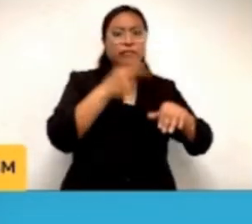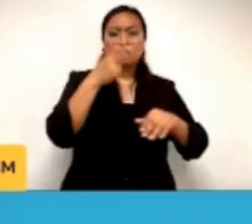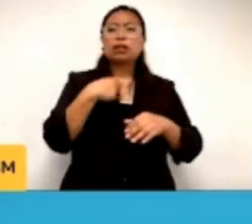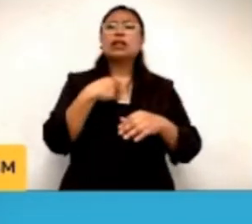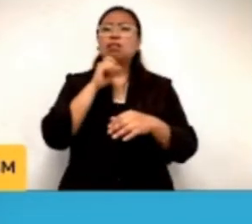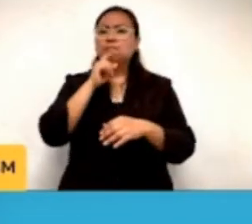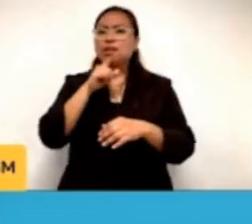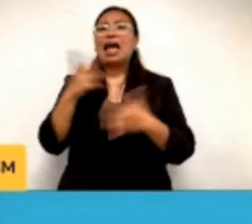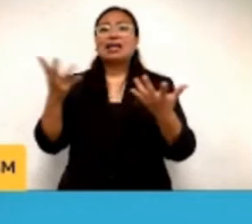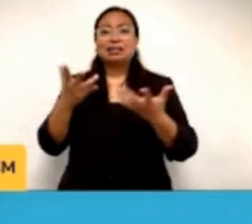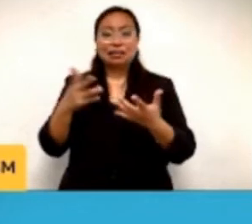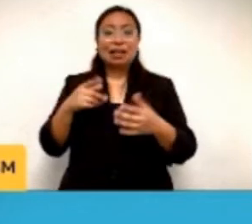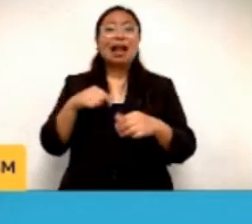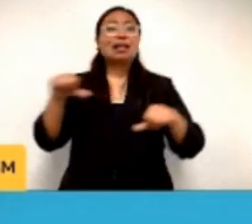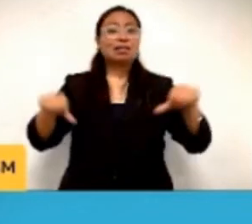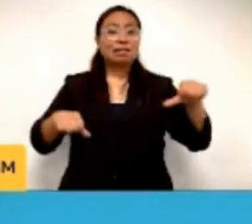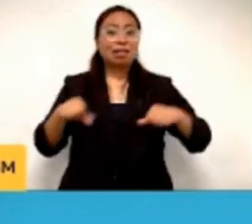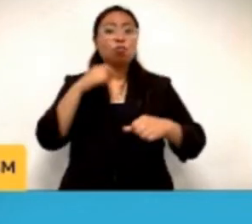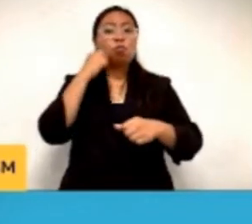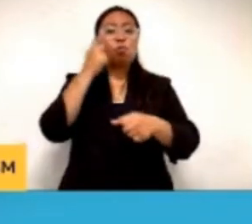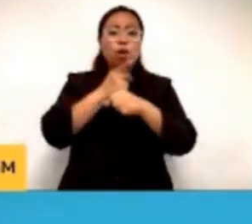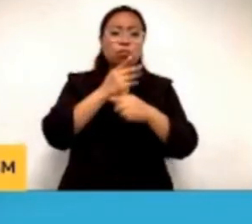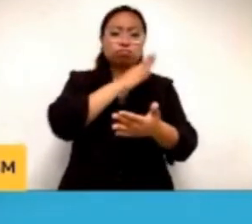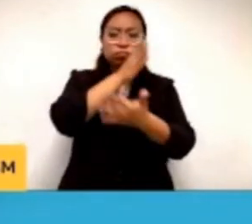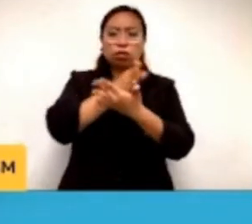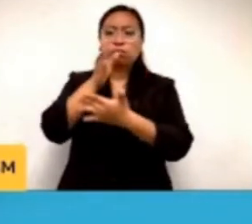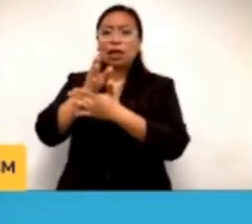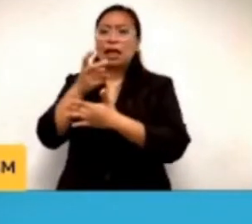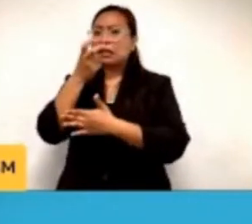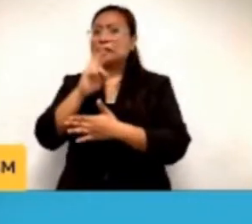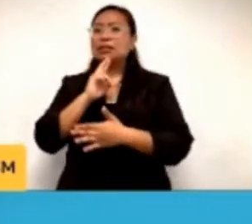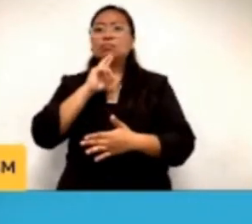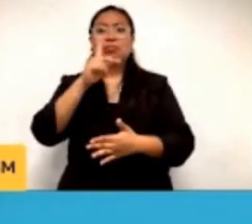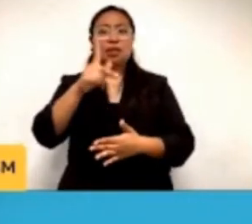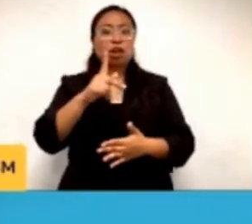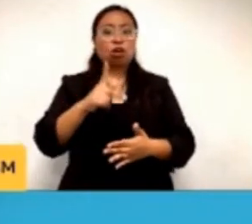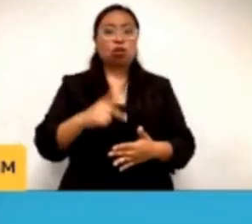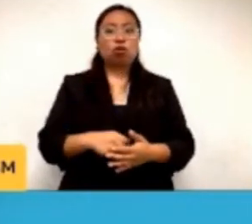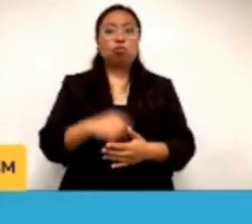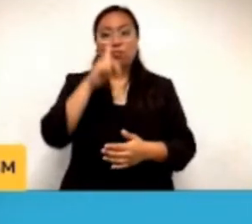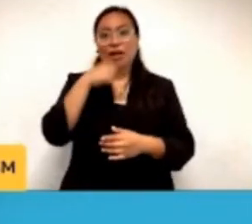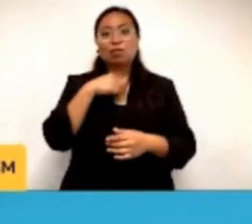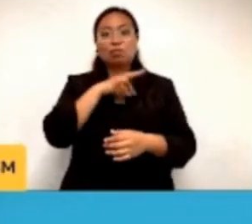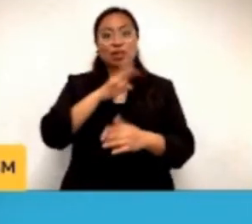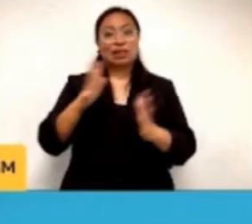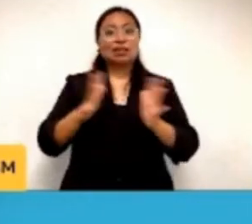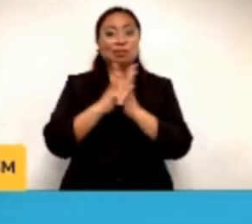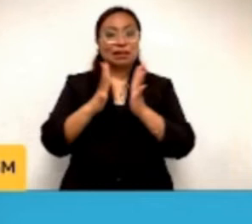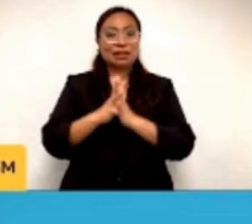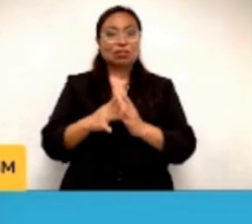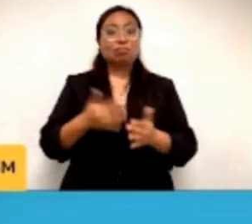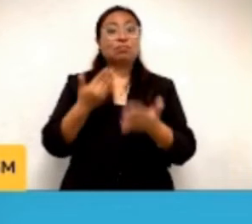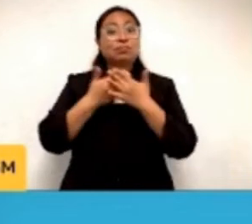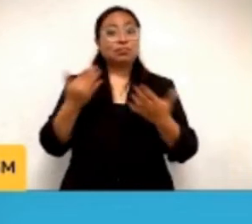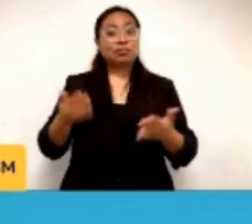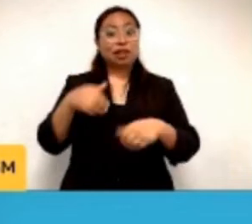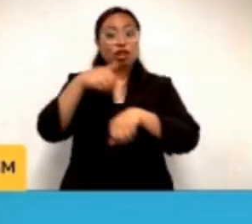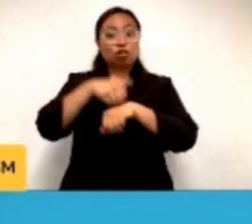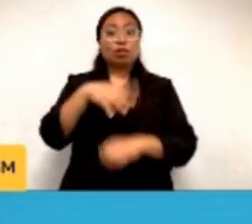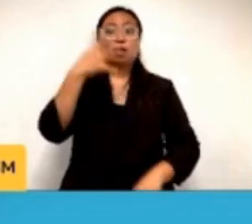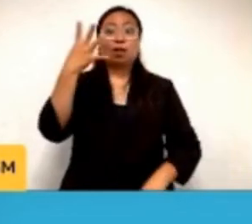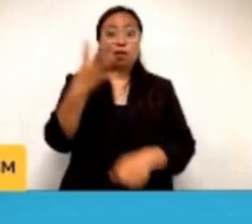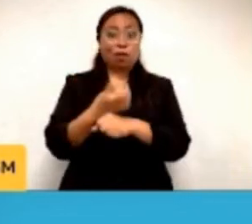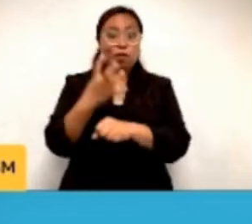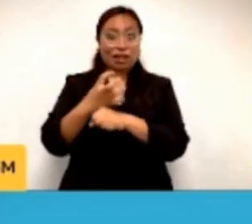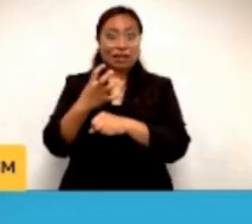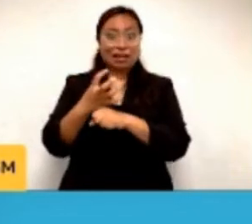voluntariados. Ser intrapreneur es una de las mejores maneras de posicionarte internamente. El cuarto ya casi